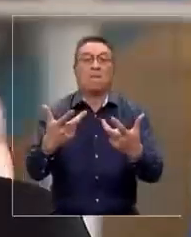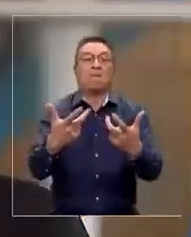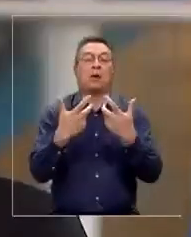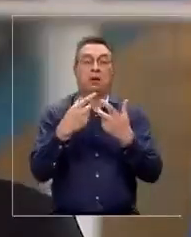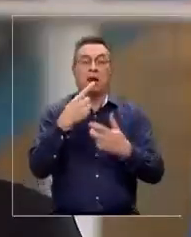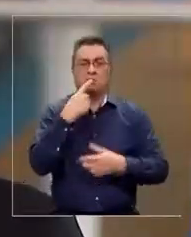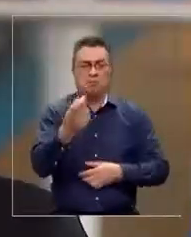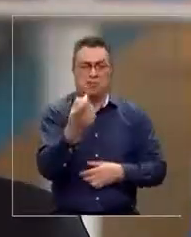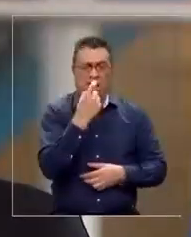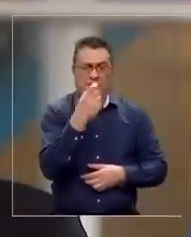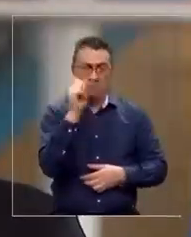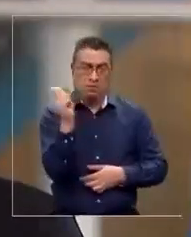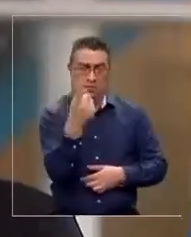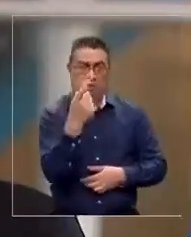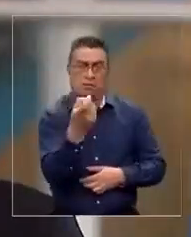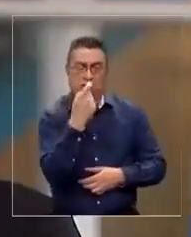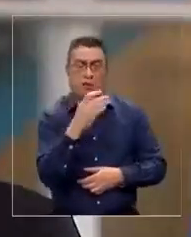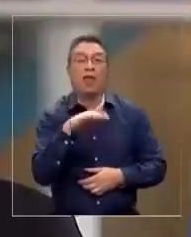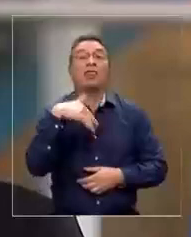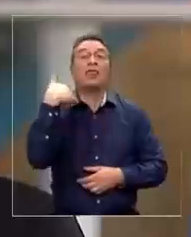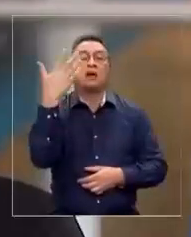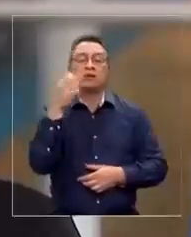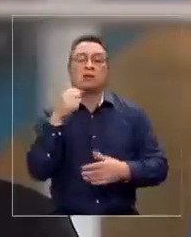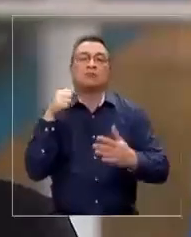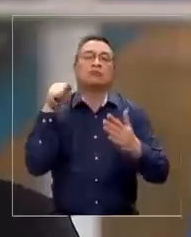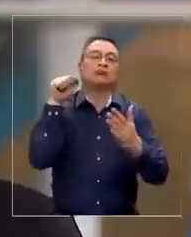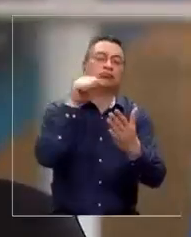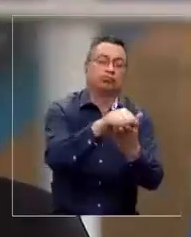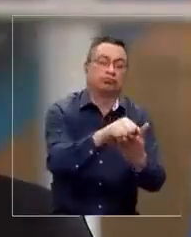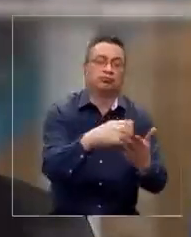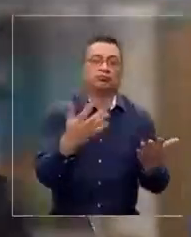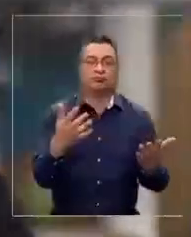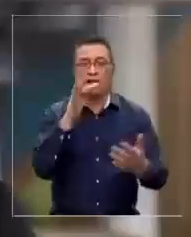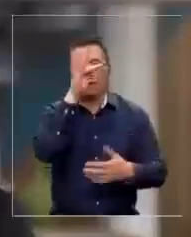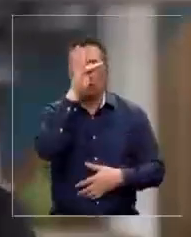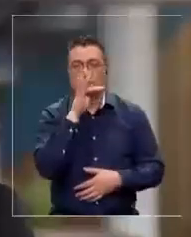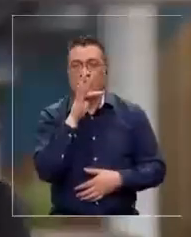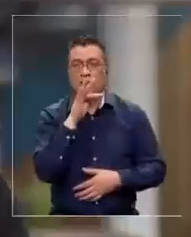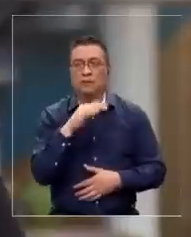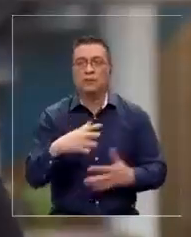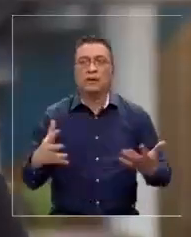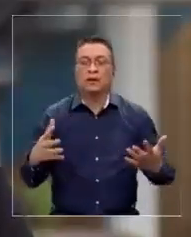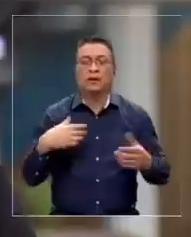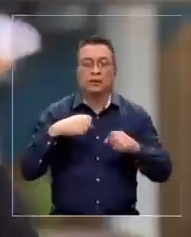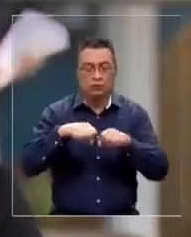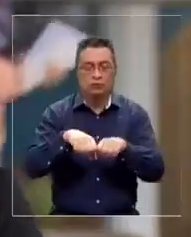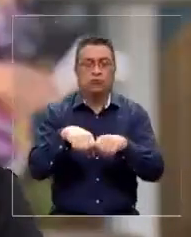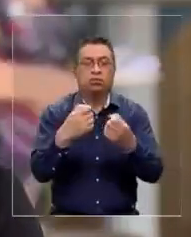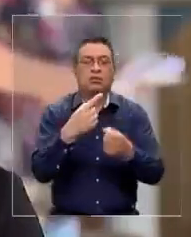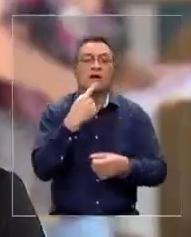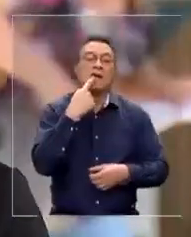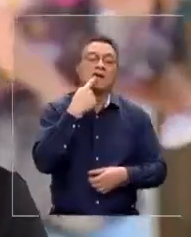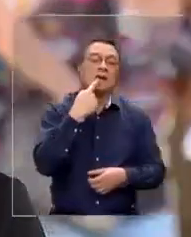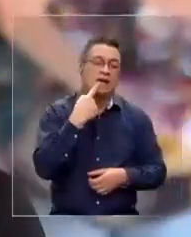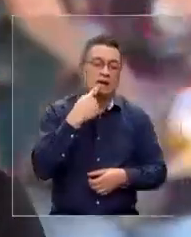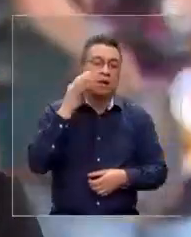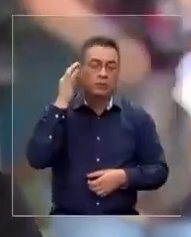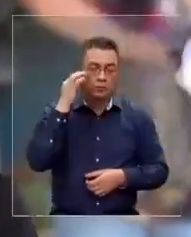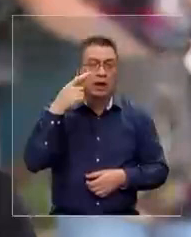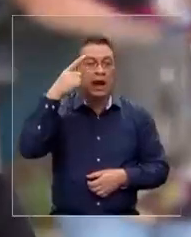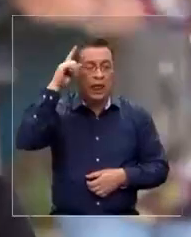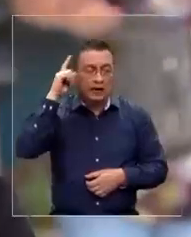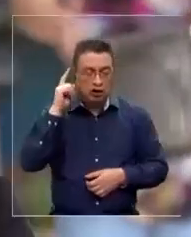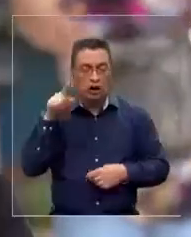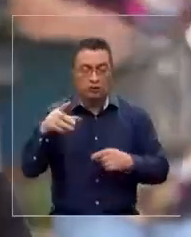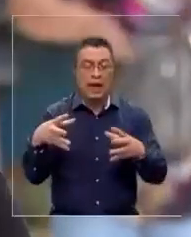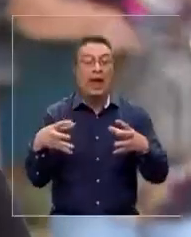agredirla verbalmente y termina con una agresión física al final con la funcionaria. Se rompe el labio de la funcionaria, constata